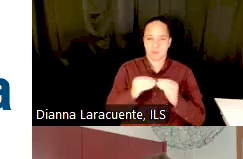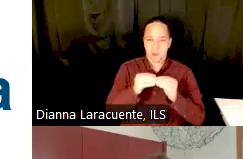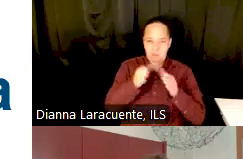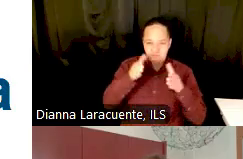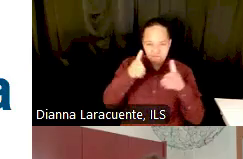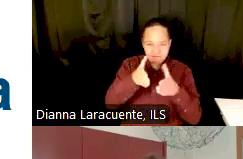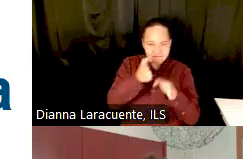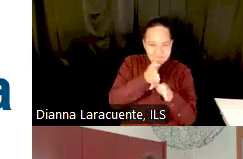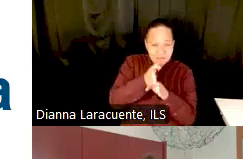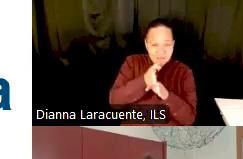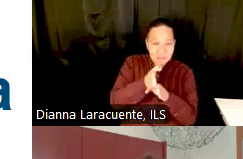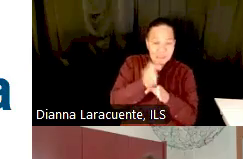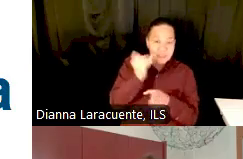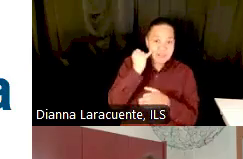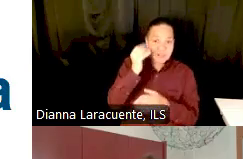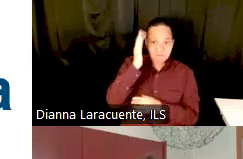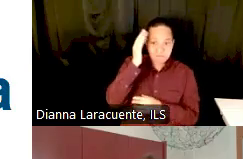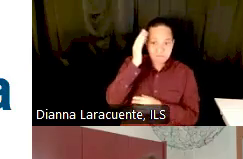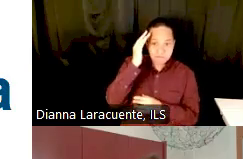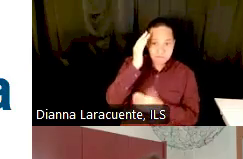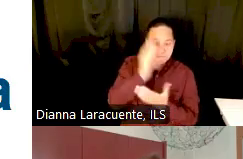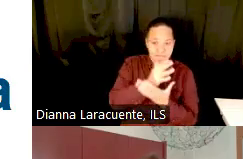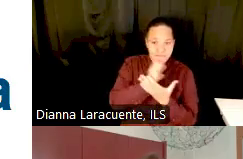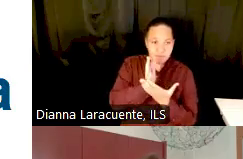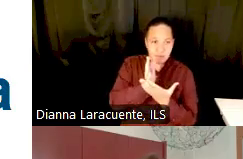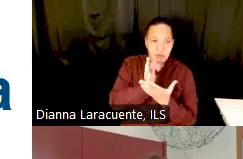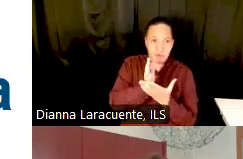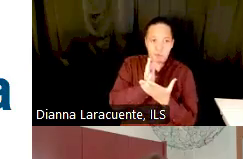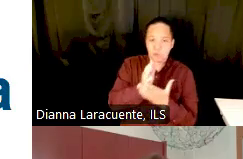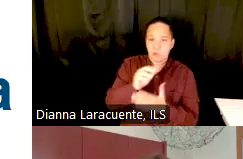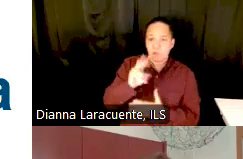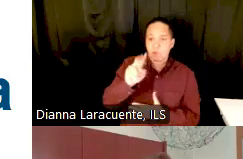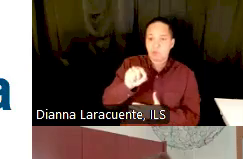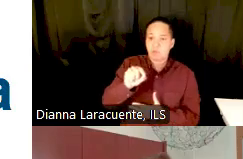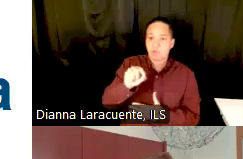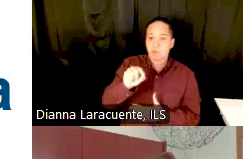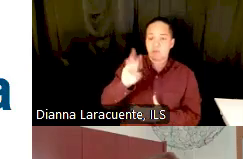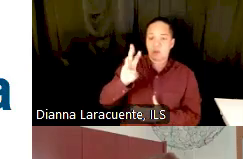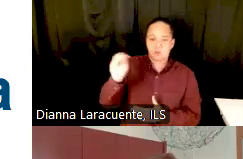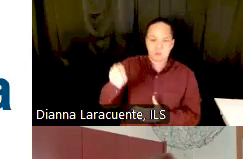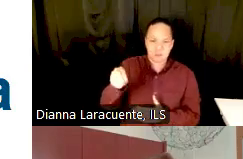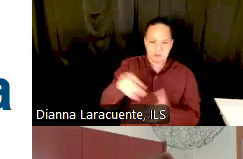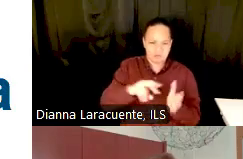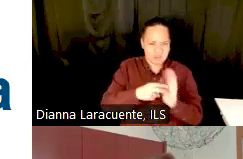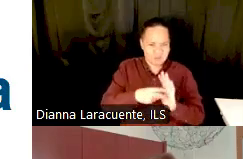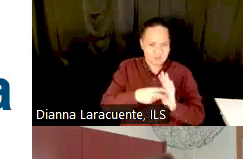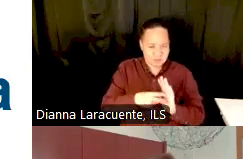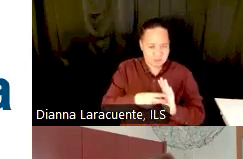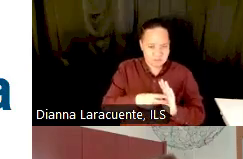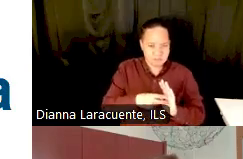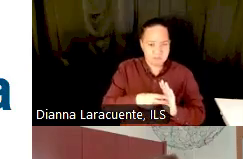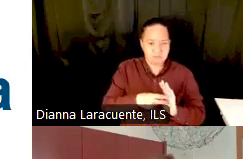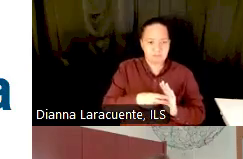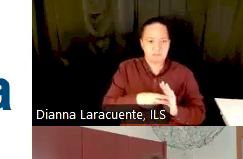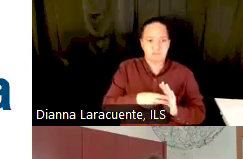Si el trastorno de espectro de autismo tiene una prevalencia de 2.6%, es decir, que